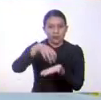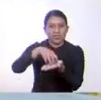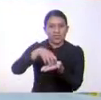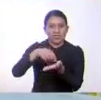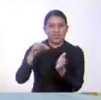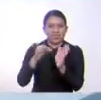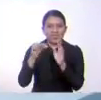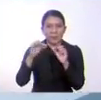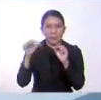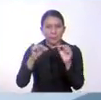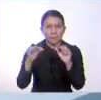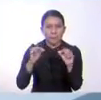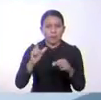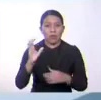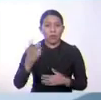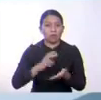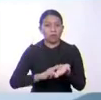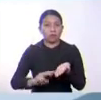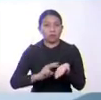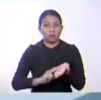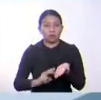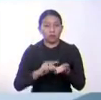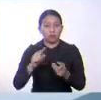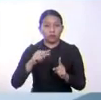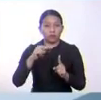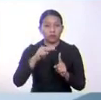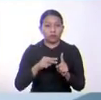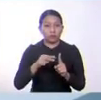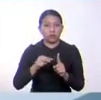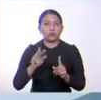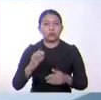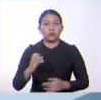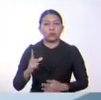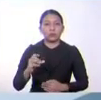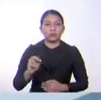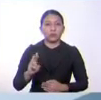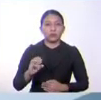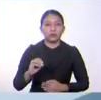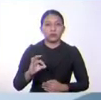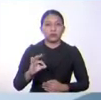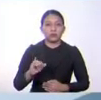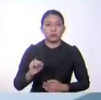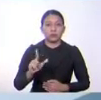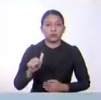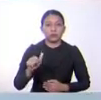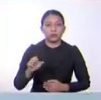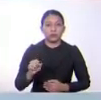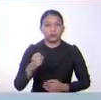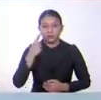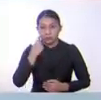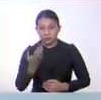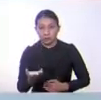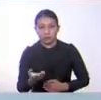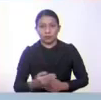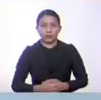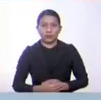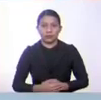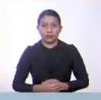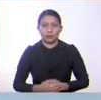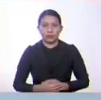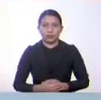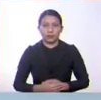color verde, el color verde que es característico de las clorofilas que nuevamente está en los